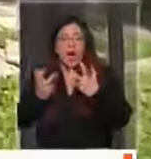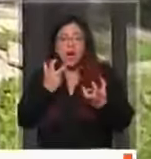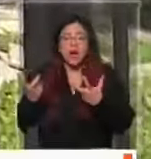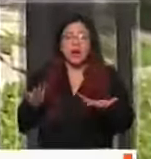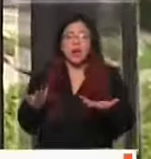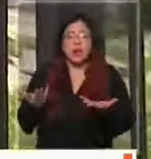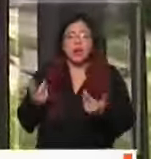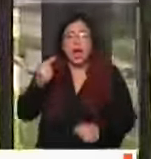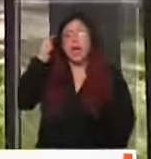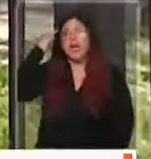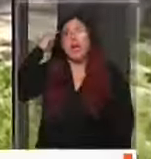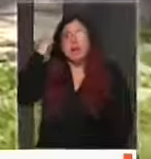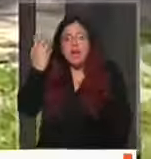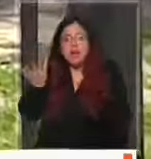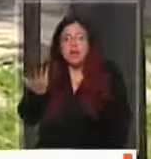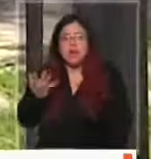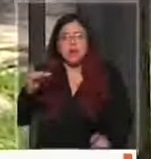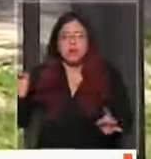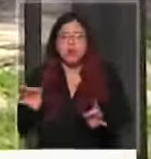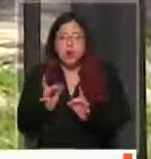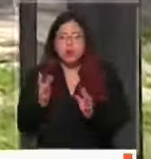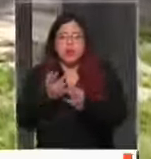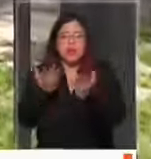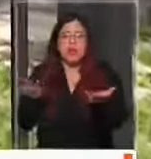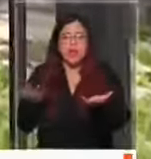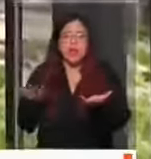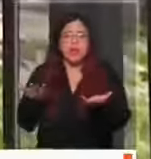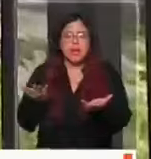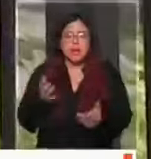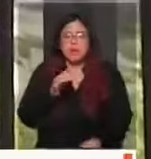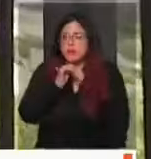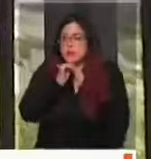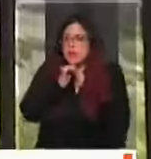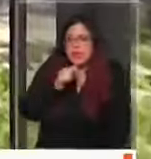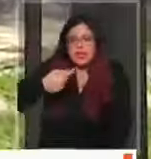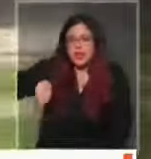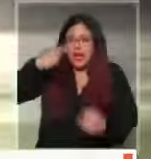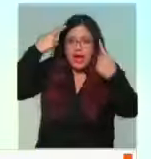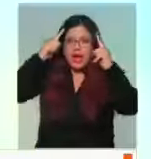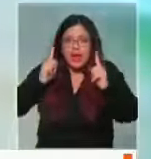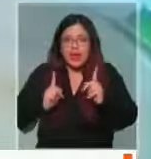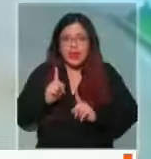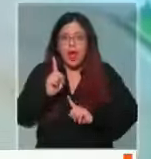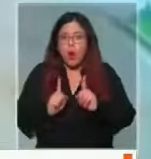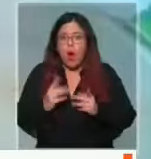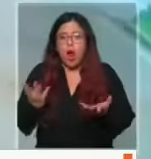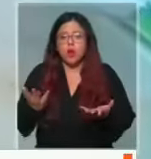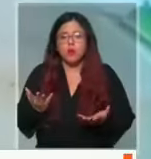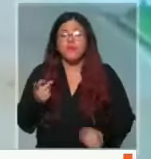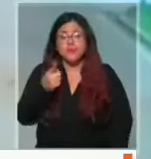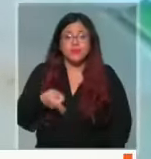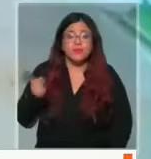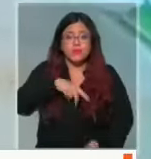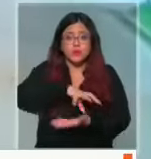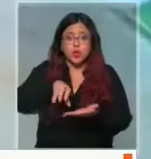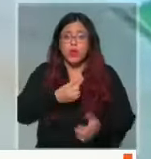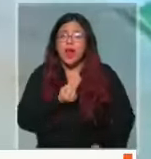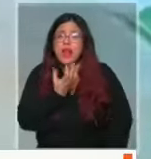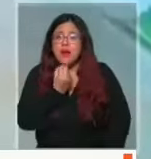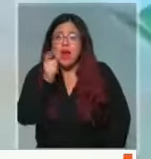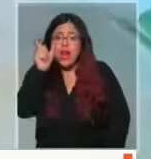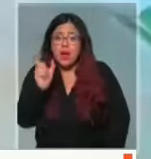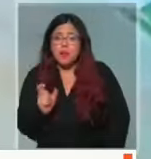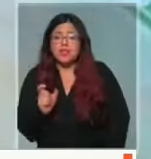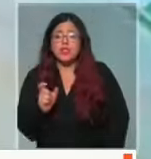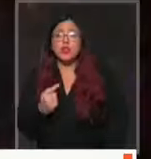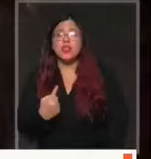uno pensaba perfectamente que podían estar como heridas o algo así. Volvamos a la Florida, porque la víctima del auto